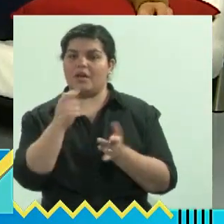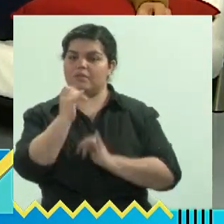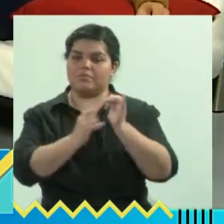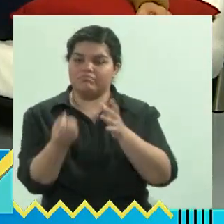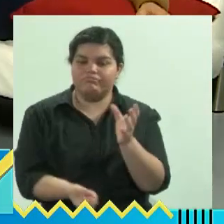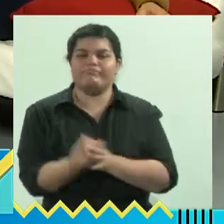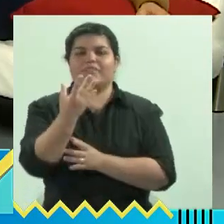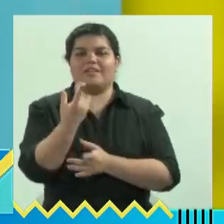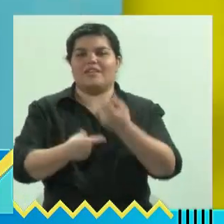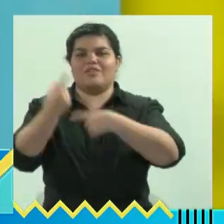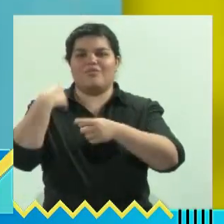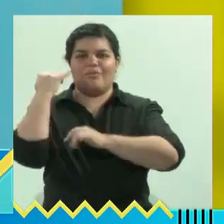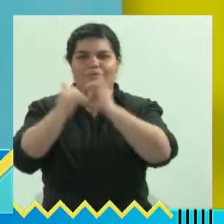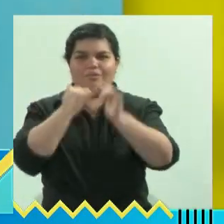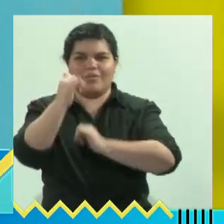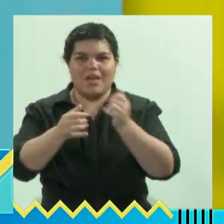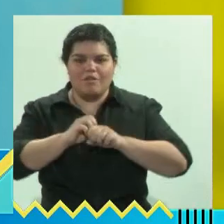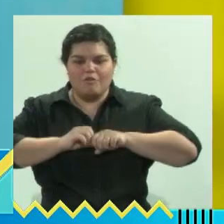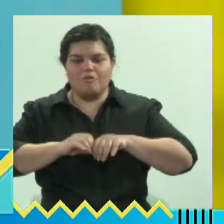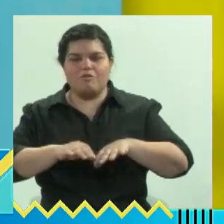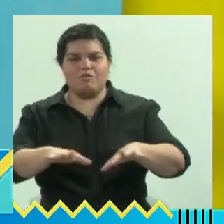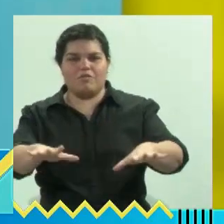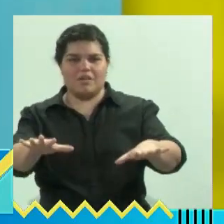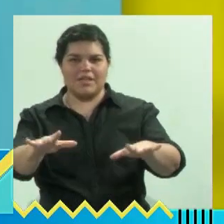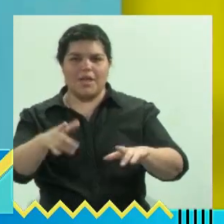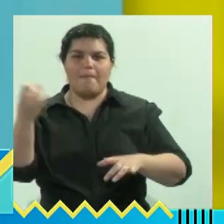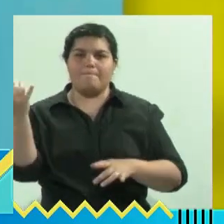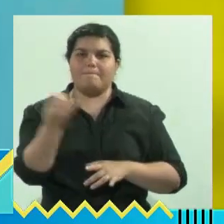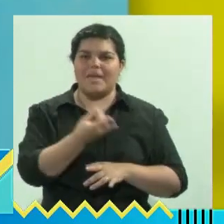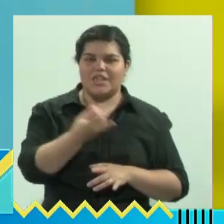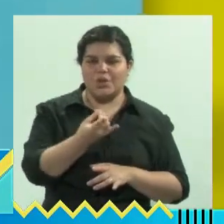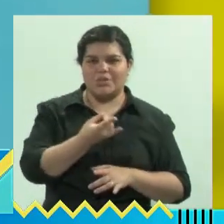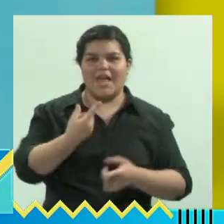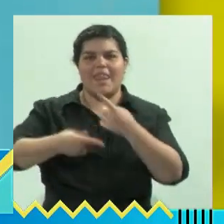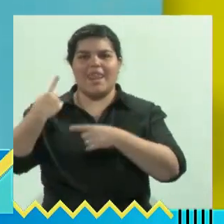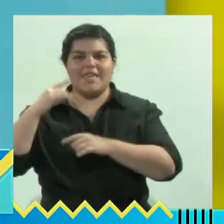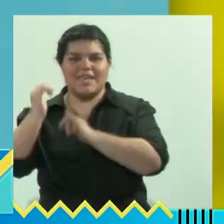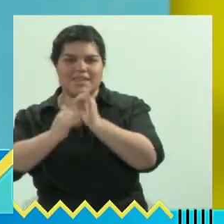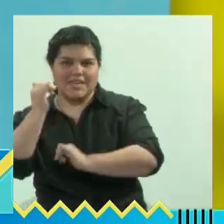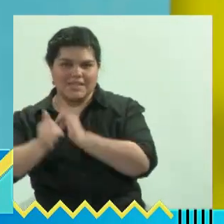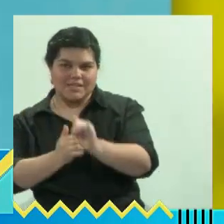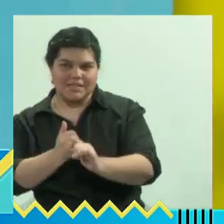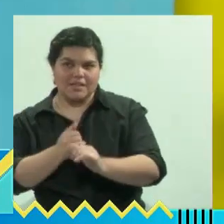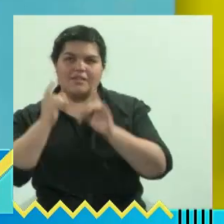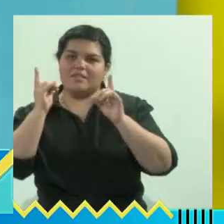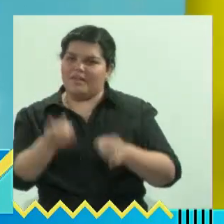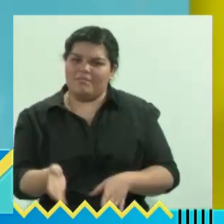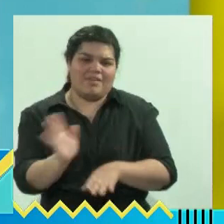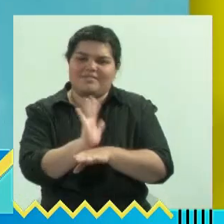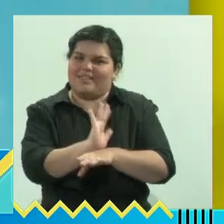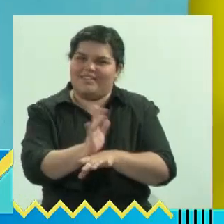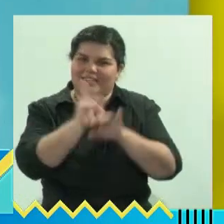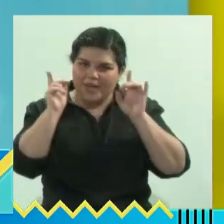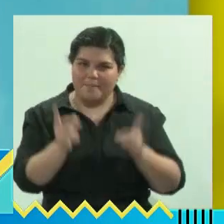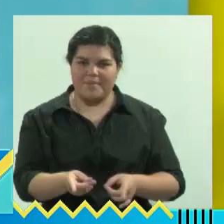y la difusión, ¿no?, de estos mitos y leyendas, y obviamente no puede quedar afuera el cine, ¿sí? Ya lo hemos nombrado